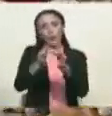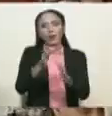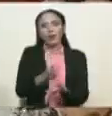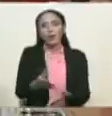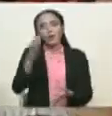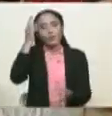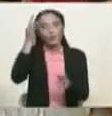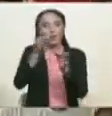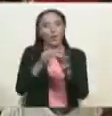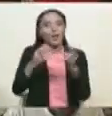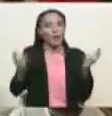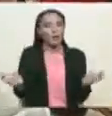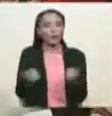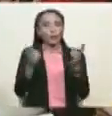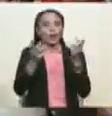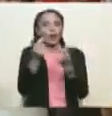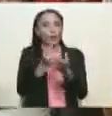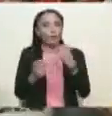económica.